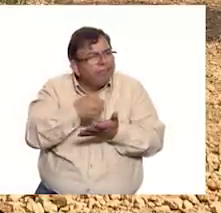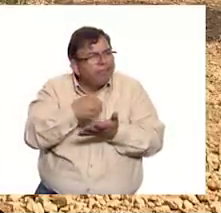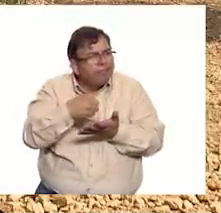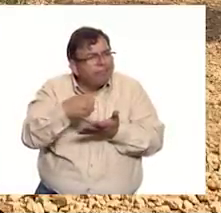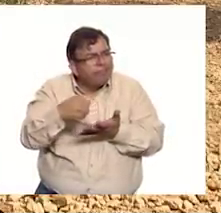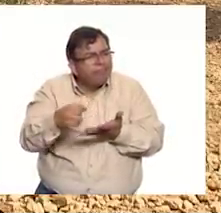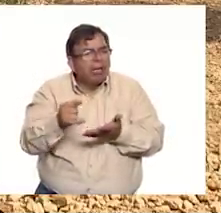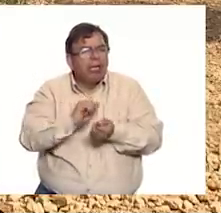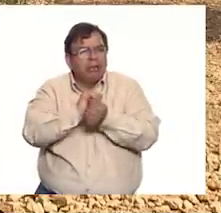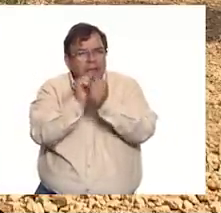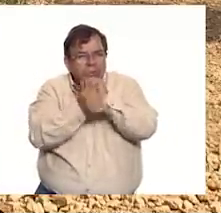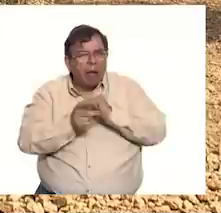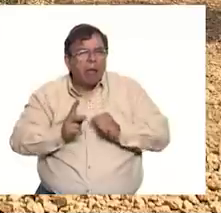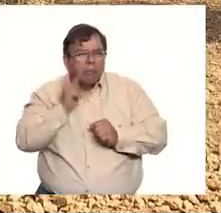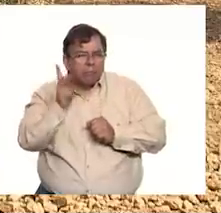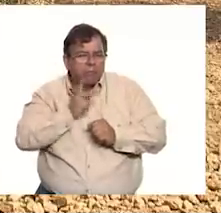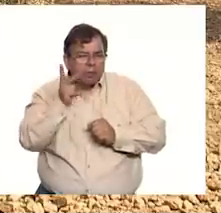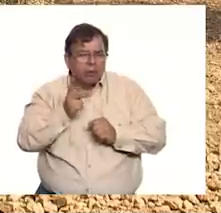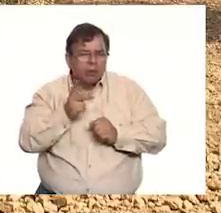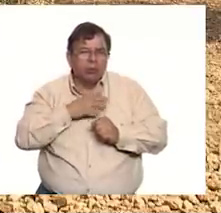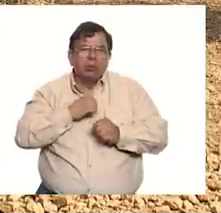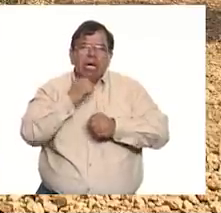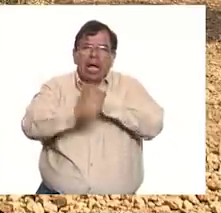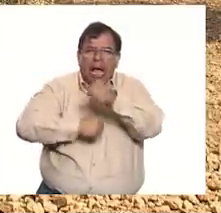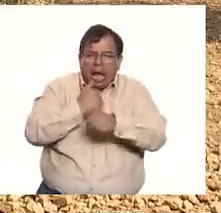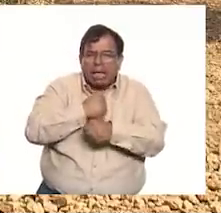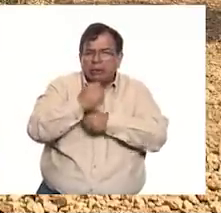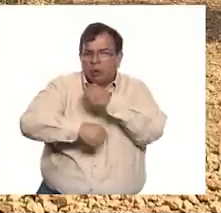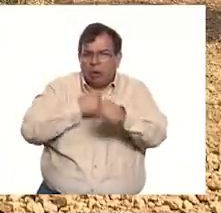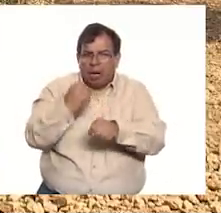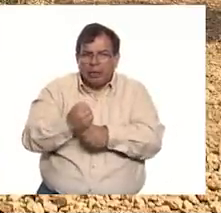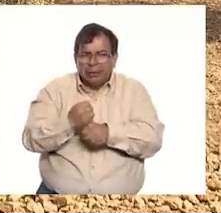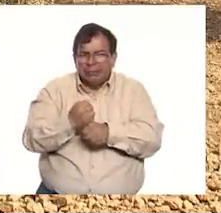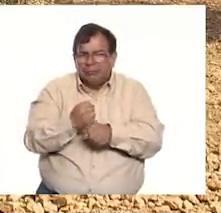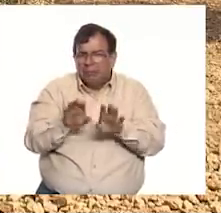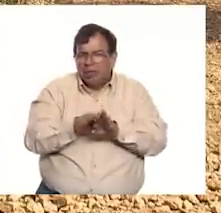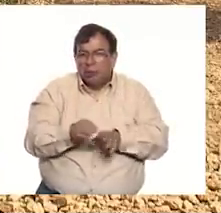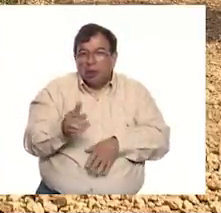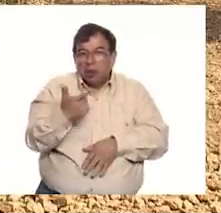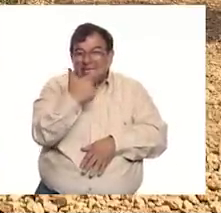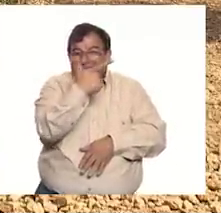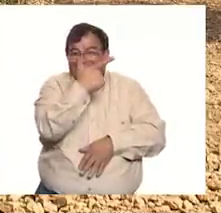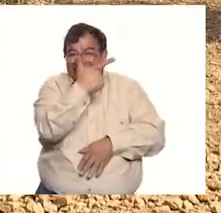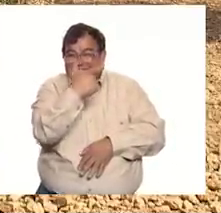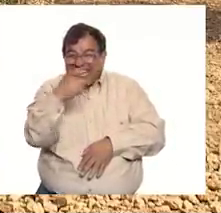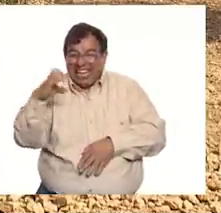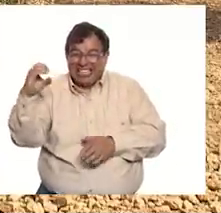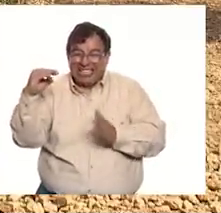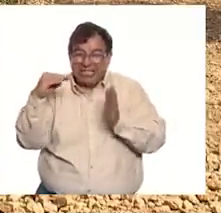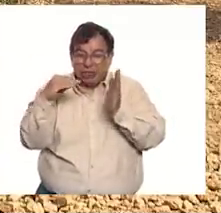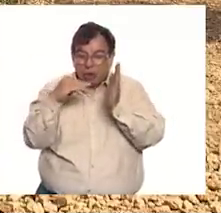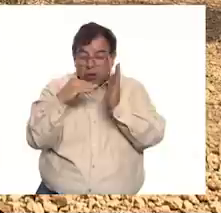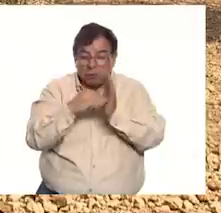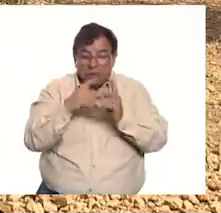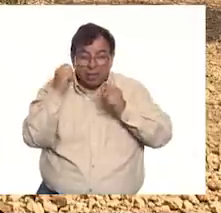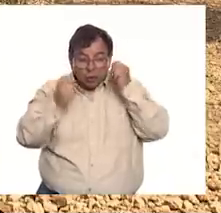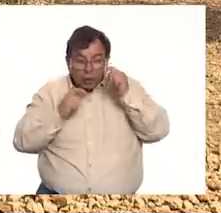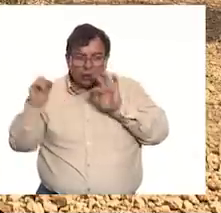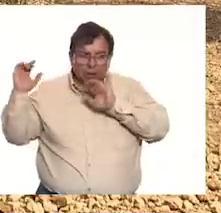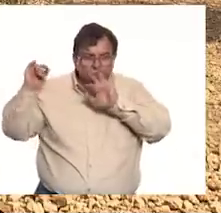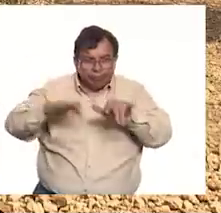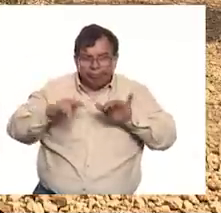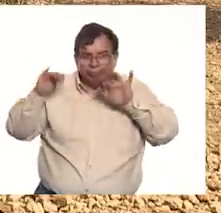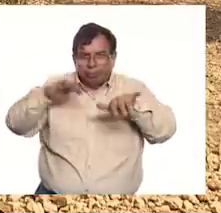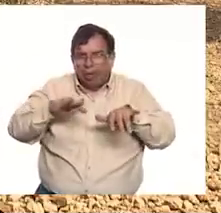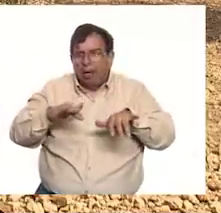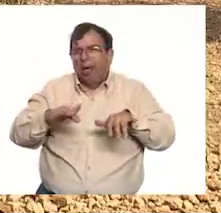de vino. Y así se atrae al año cerca de 700,000 turistas, Larisa. Con ese nuevo número ya me